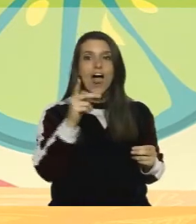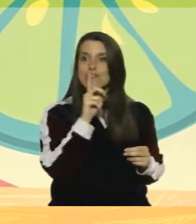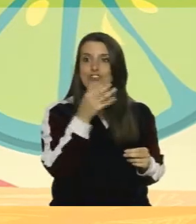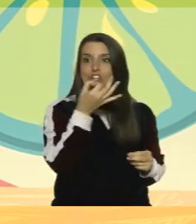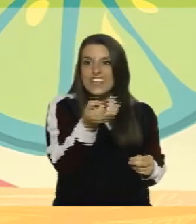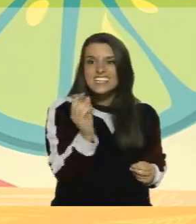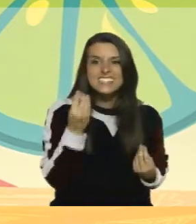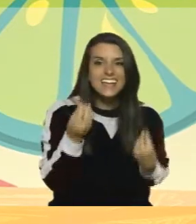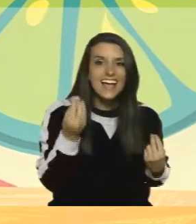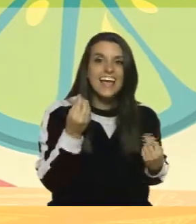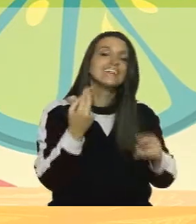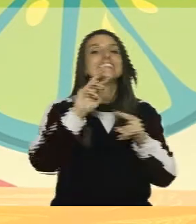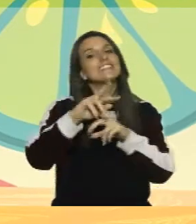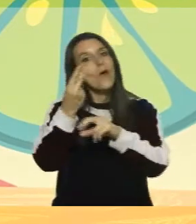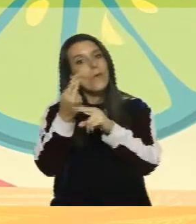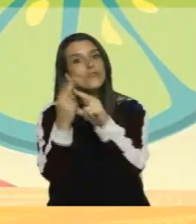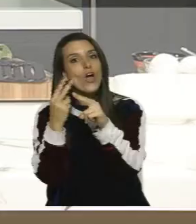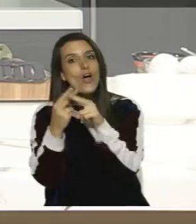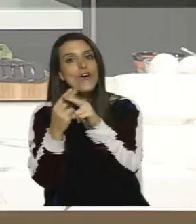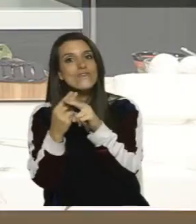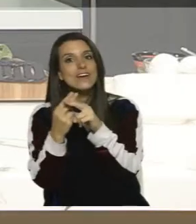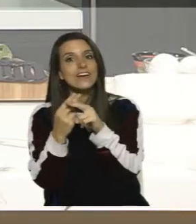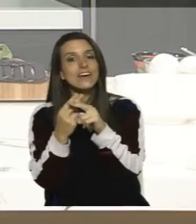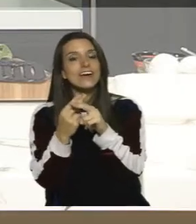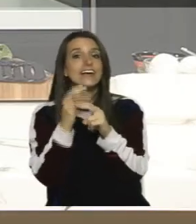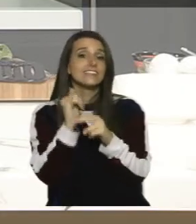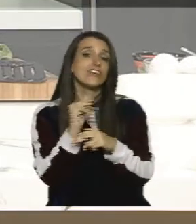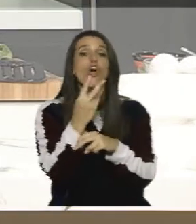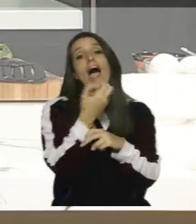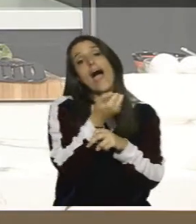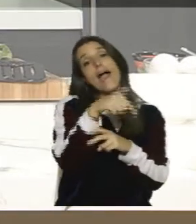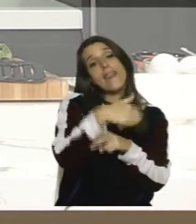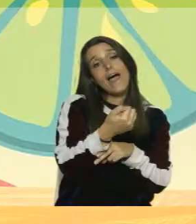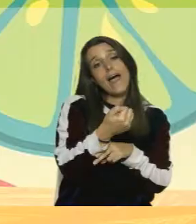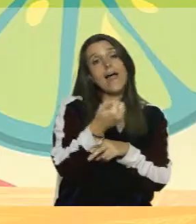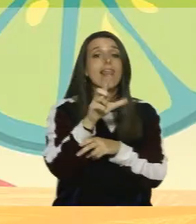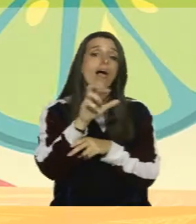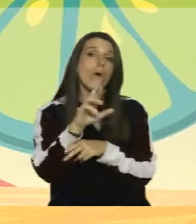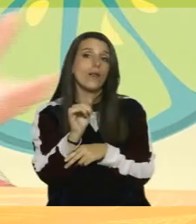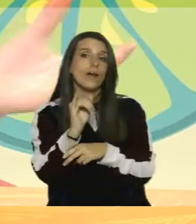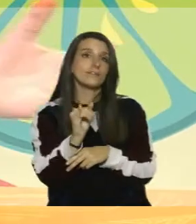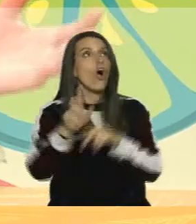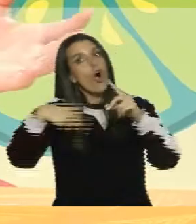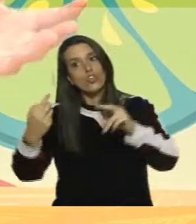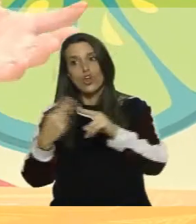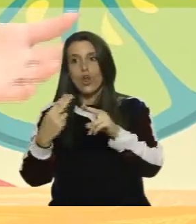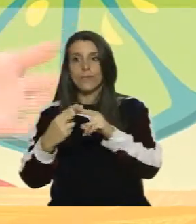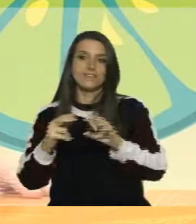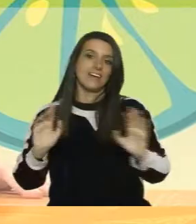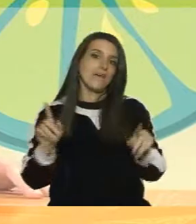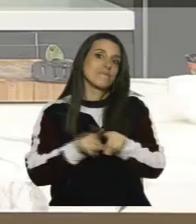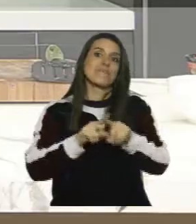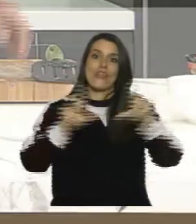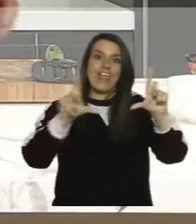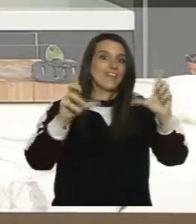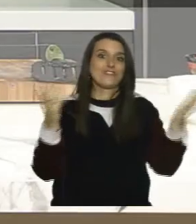quieren decir el segundo nombre. Ana Laura son dos. Vos, sí, pero es uno. Juntos, pero digo. Es claro, no, llegar a tener otro nombre, muy telenovela. Claro. Ana